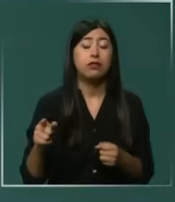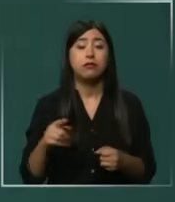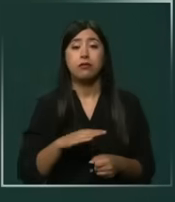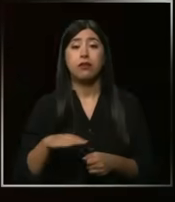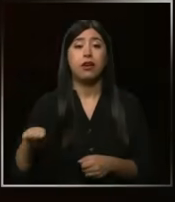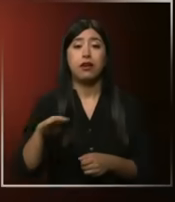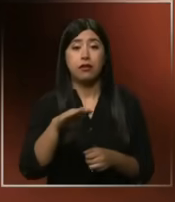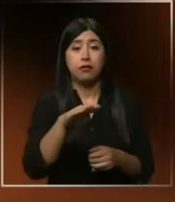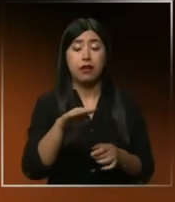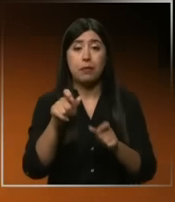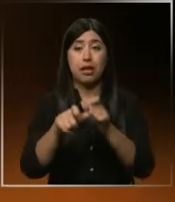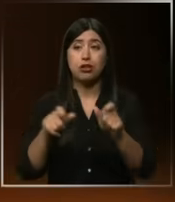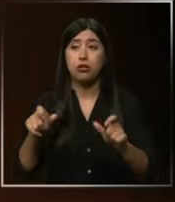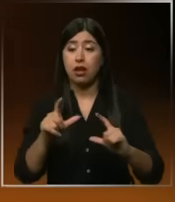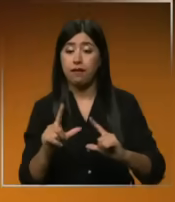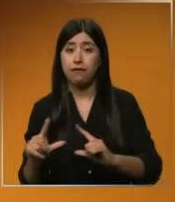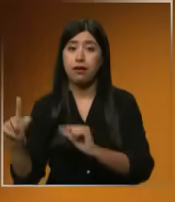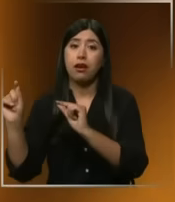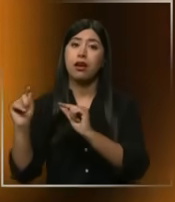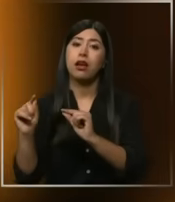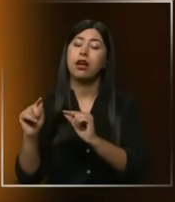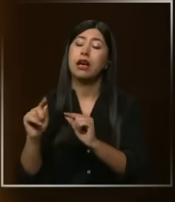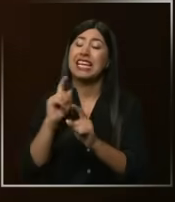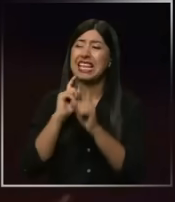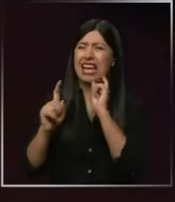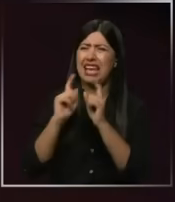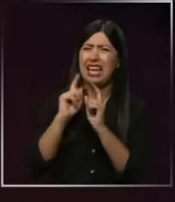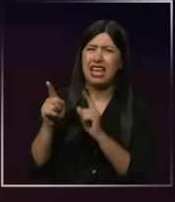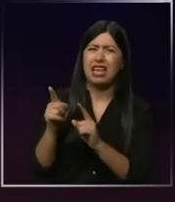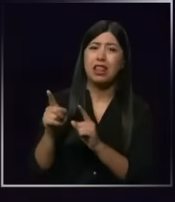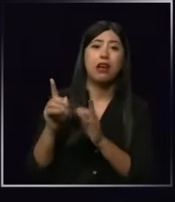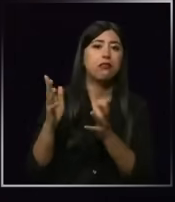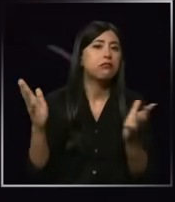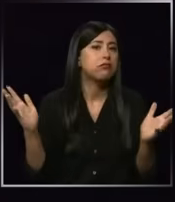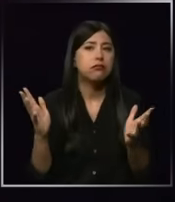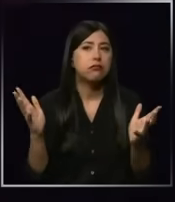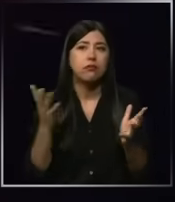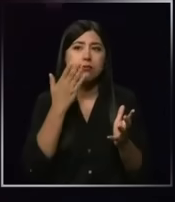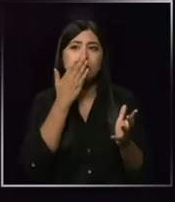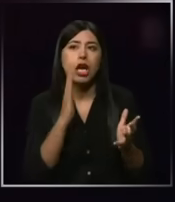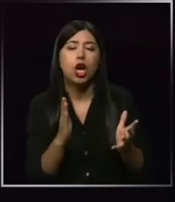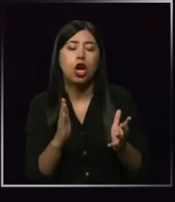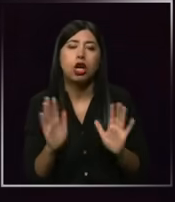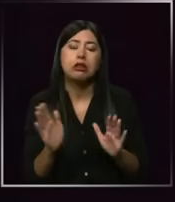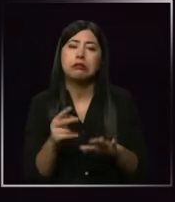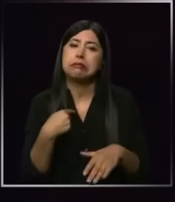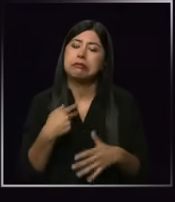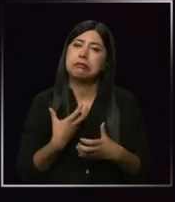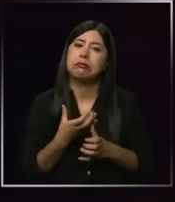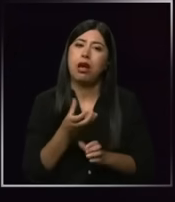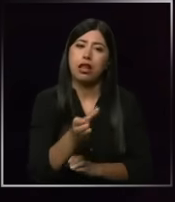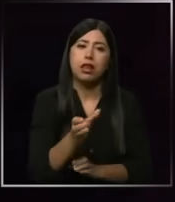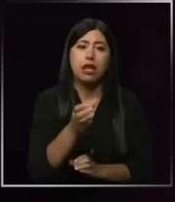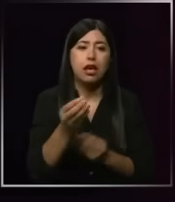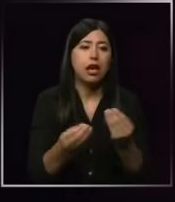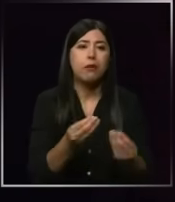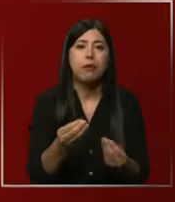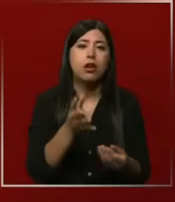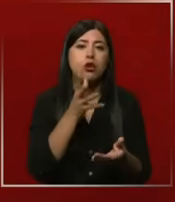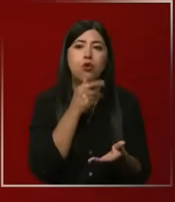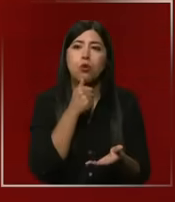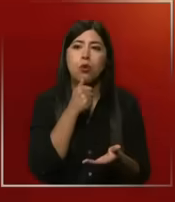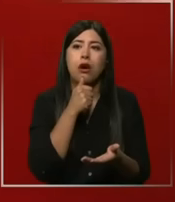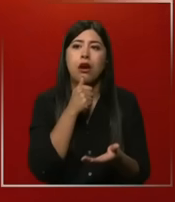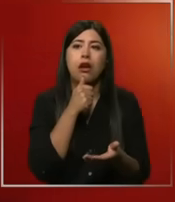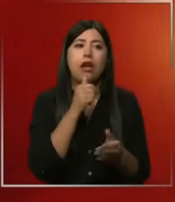hay que ponerse en los zapatos del otro, antes de criticar qué pudo esa persona hacer mejor. Pero ¿qué pasa cuando no tienes ningún tipo